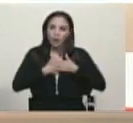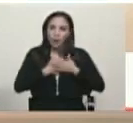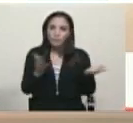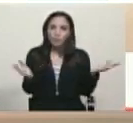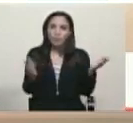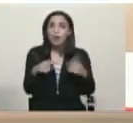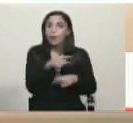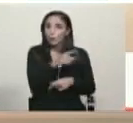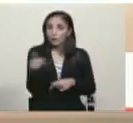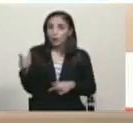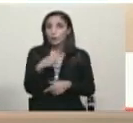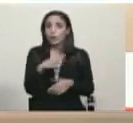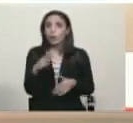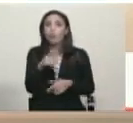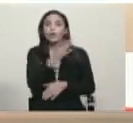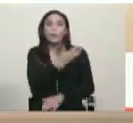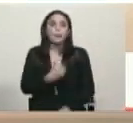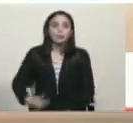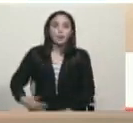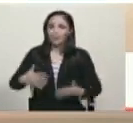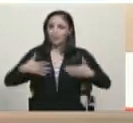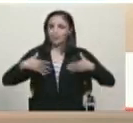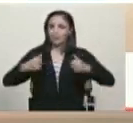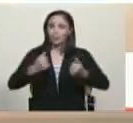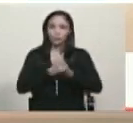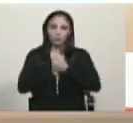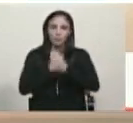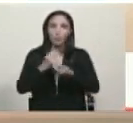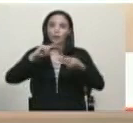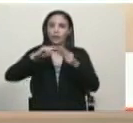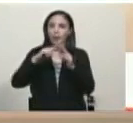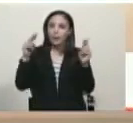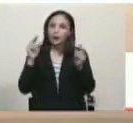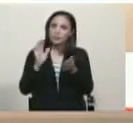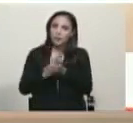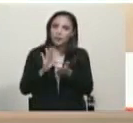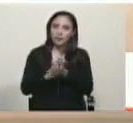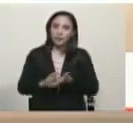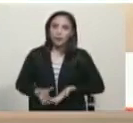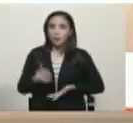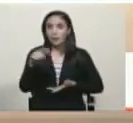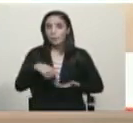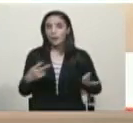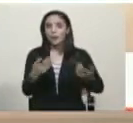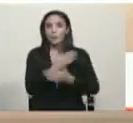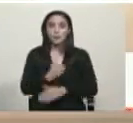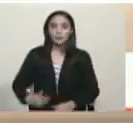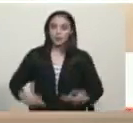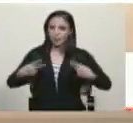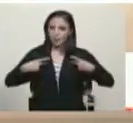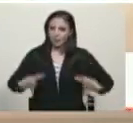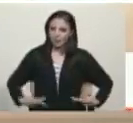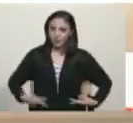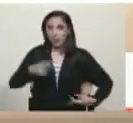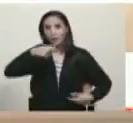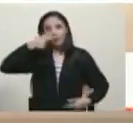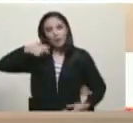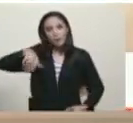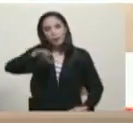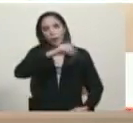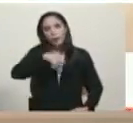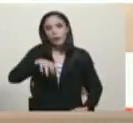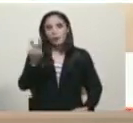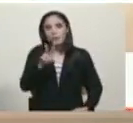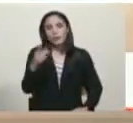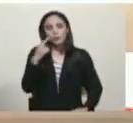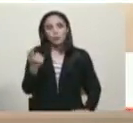el presidente de la salud, usted es el presidente de la paz, usted es el presidente de la vida. Todo el pueblo venezolano, no